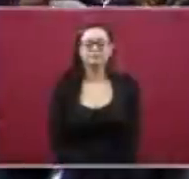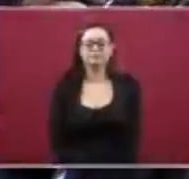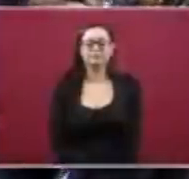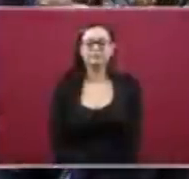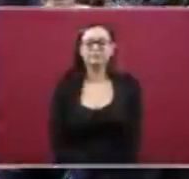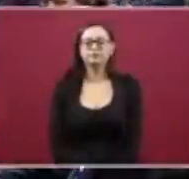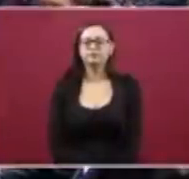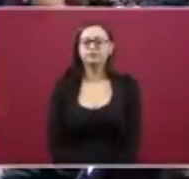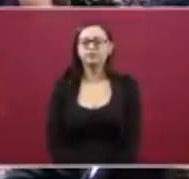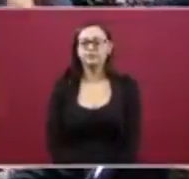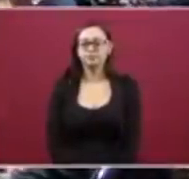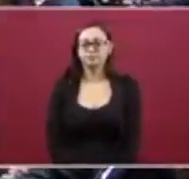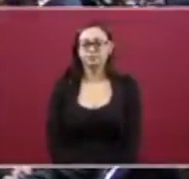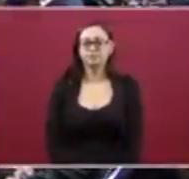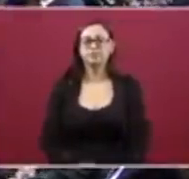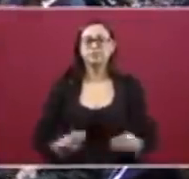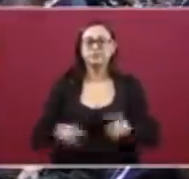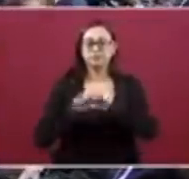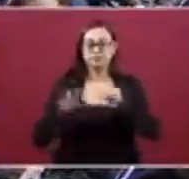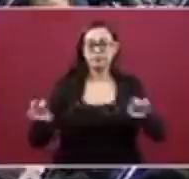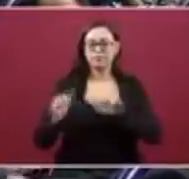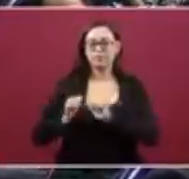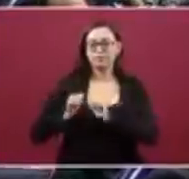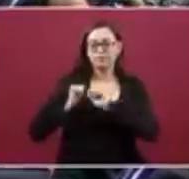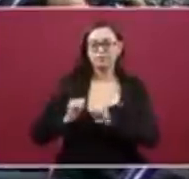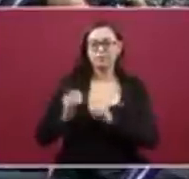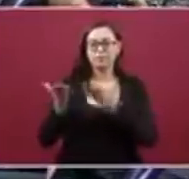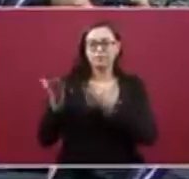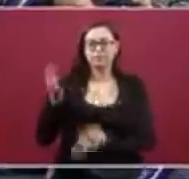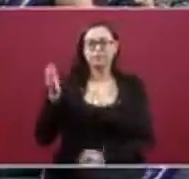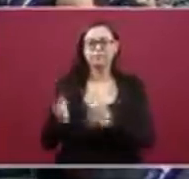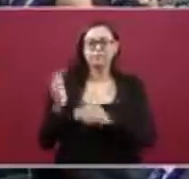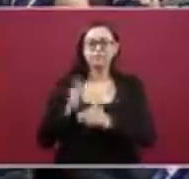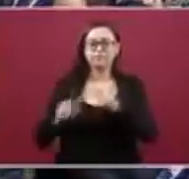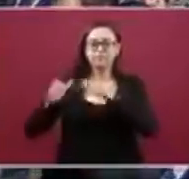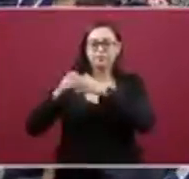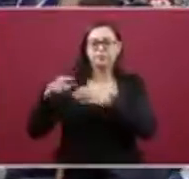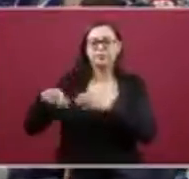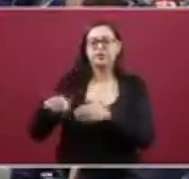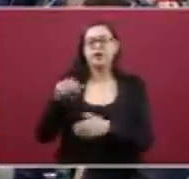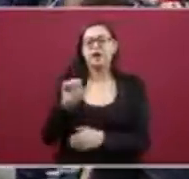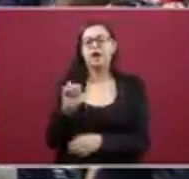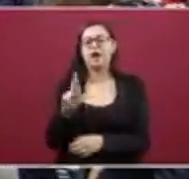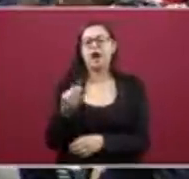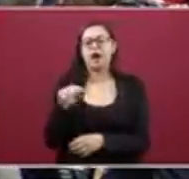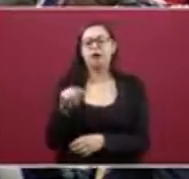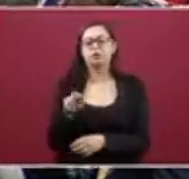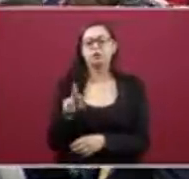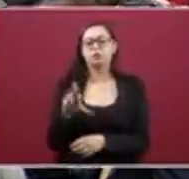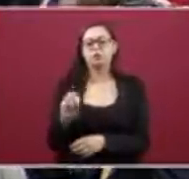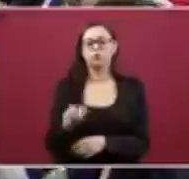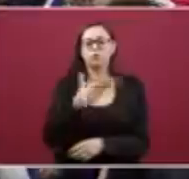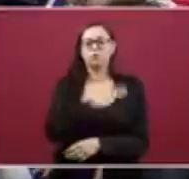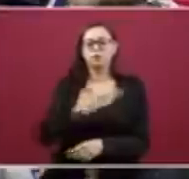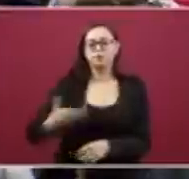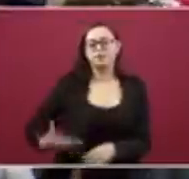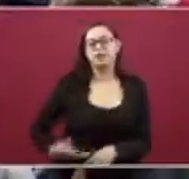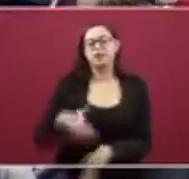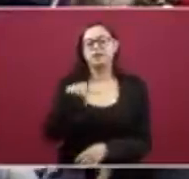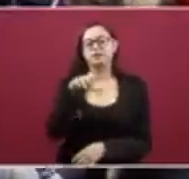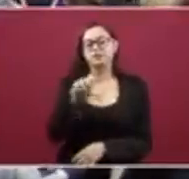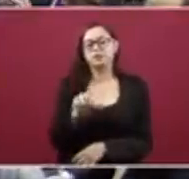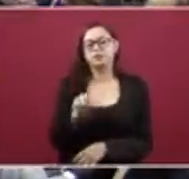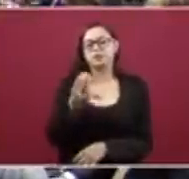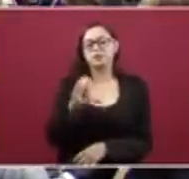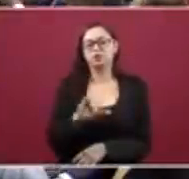integran la línea de honor el ministro arturo saldívar lelo de larrea presidente la suprema corte de